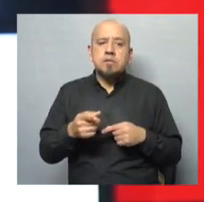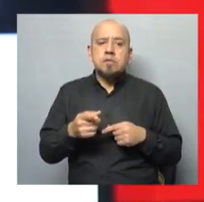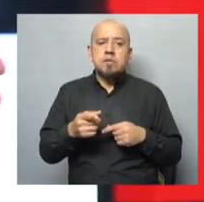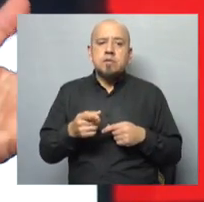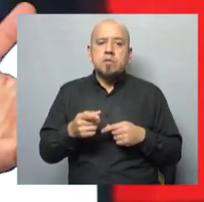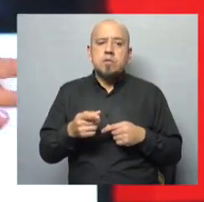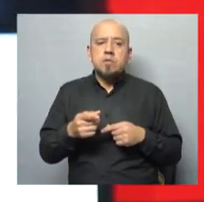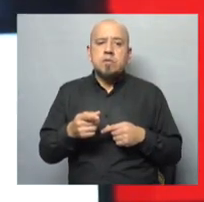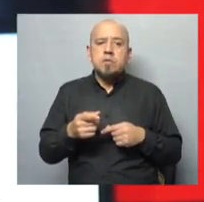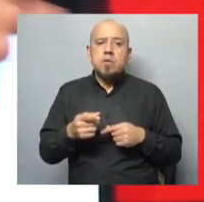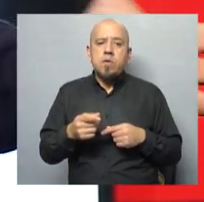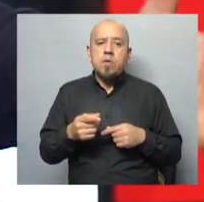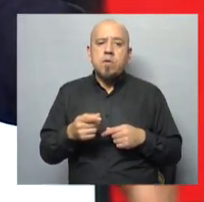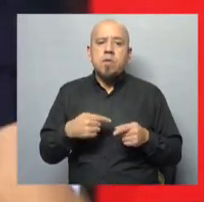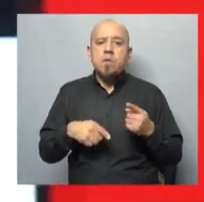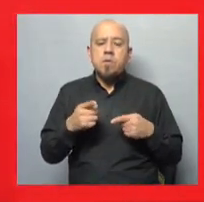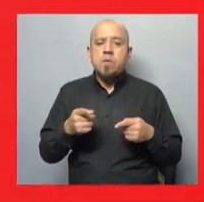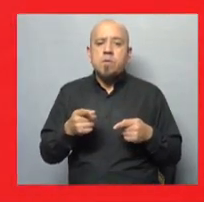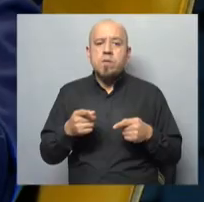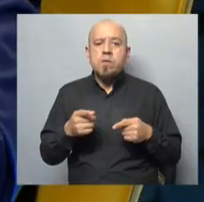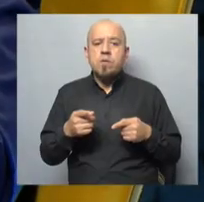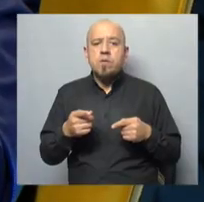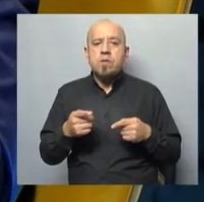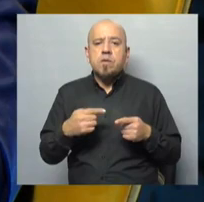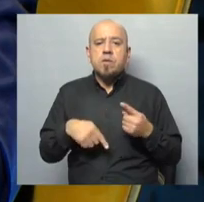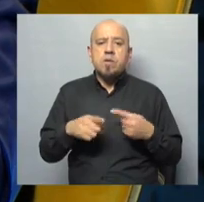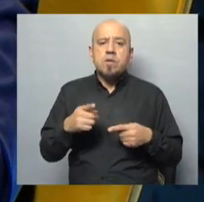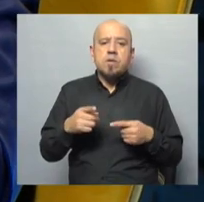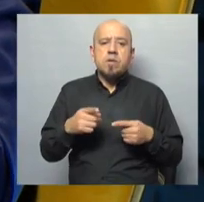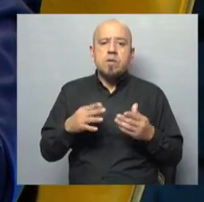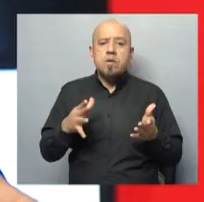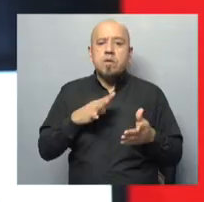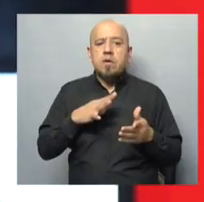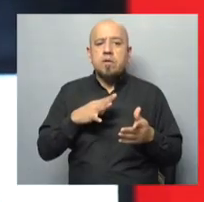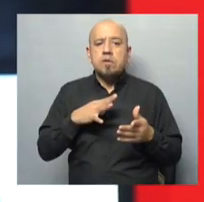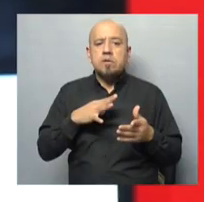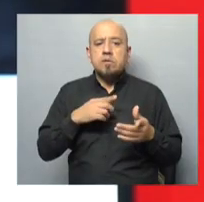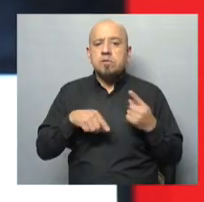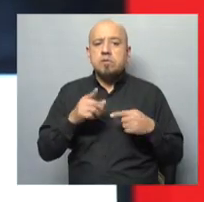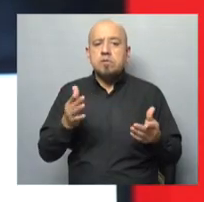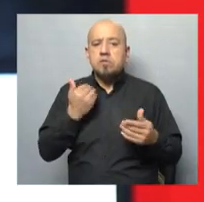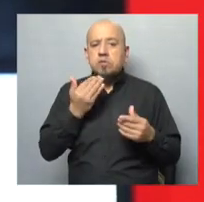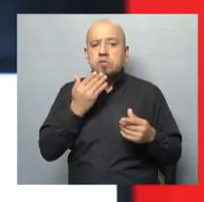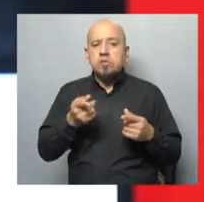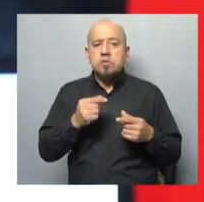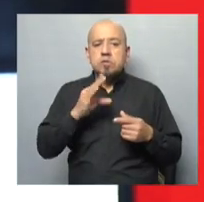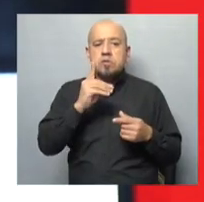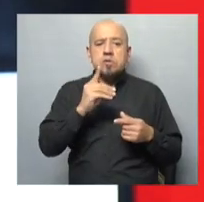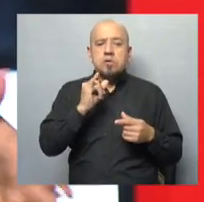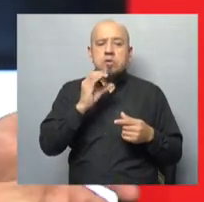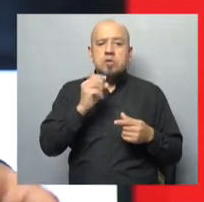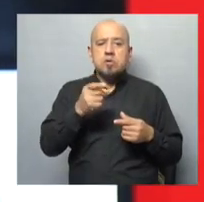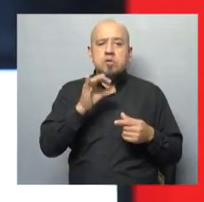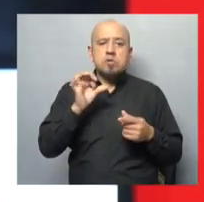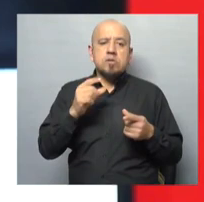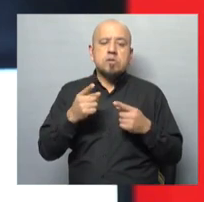qué es la propia de la propia lógica de la serie es que vos si querés te saltas a todo el elenco no sabe cómo se llama yo sino cómo llevamos el personaje de